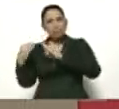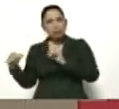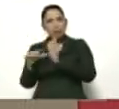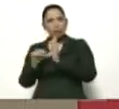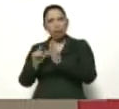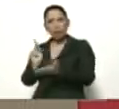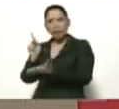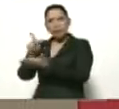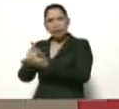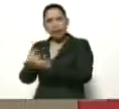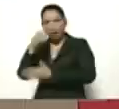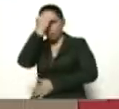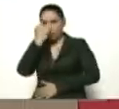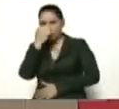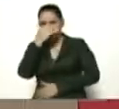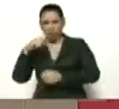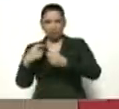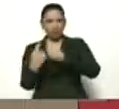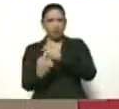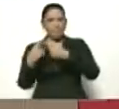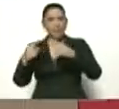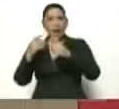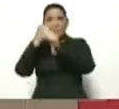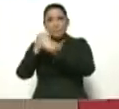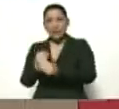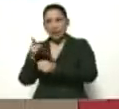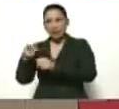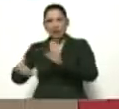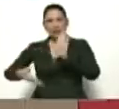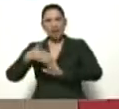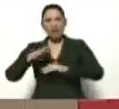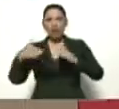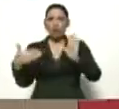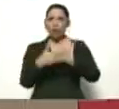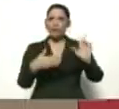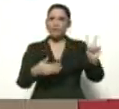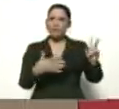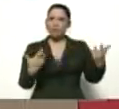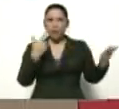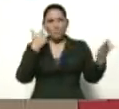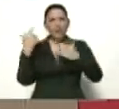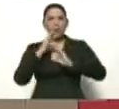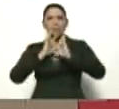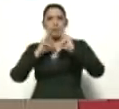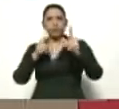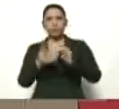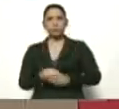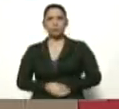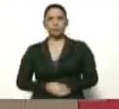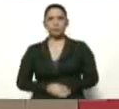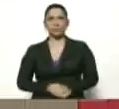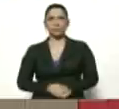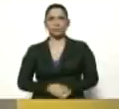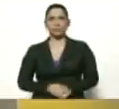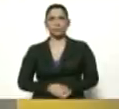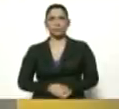inversión arios desde arriba hecha para esperar y de allí salieron hacia venezuela vean el testimonio se queda